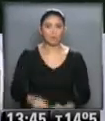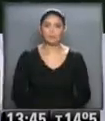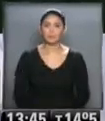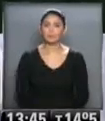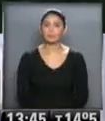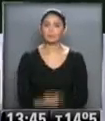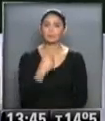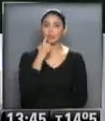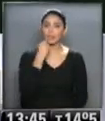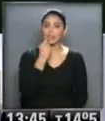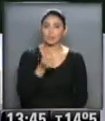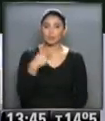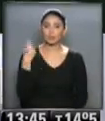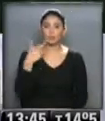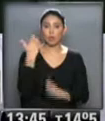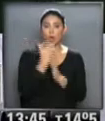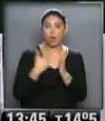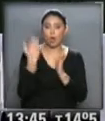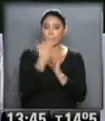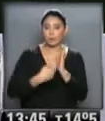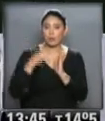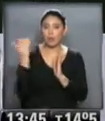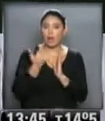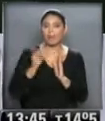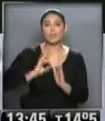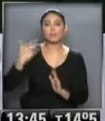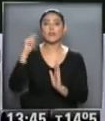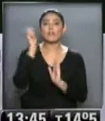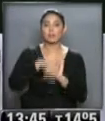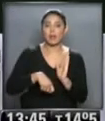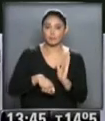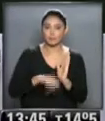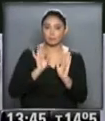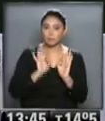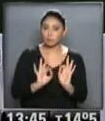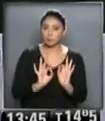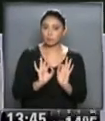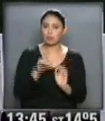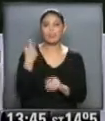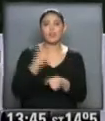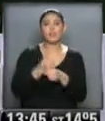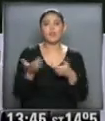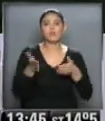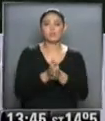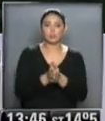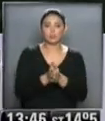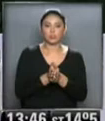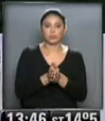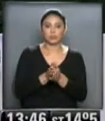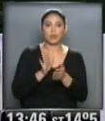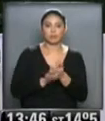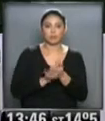convenio que nos hermana, que es un convenio firmado el año pasado, donde estamos trabajando en conjunto el tema